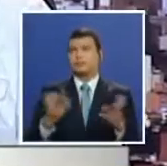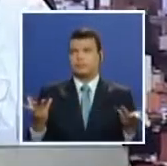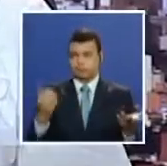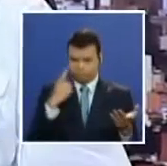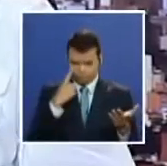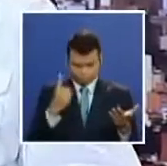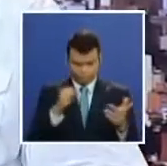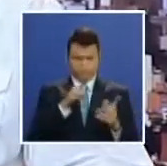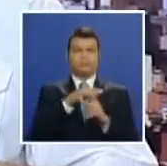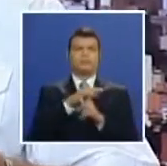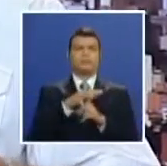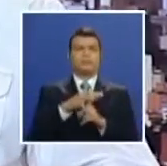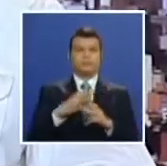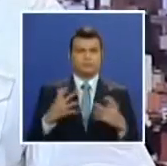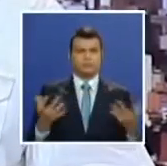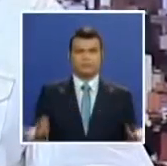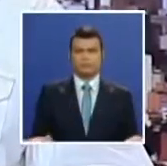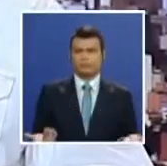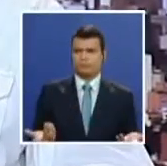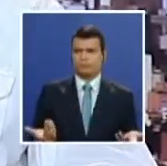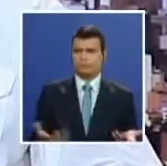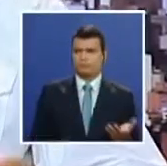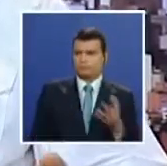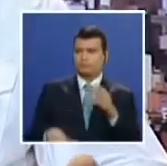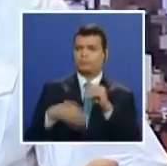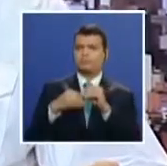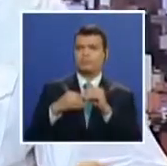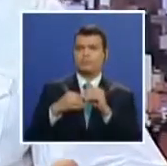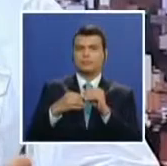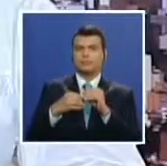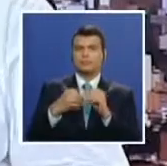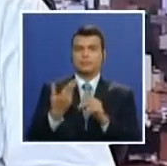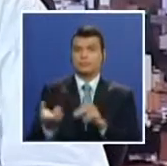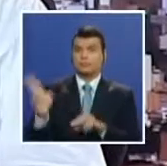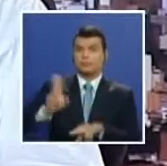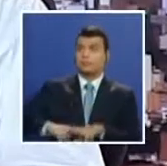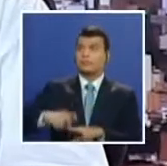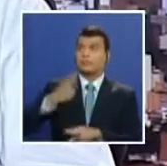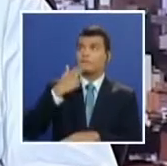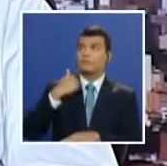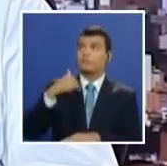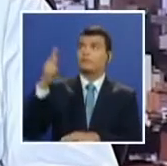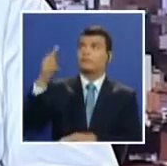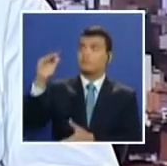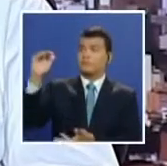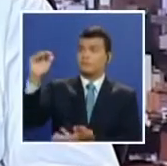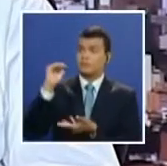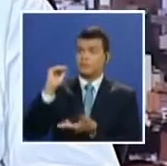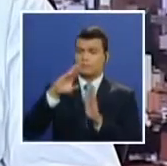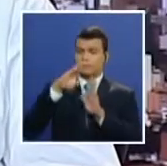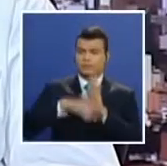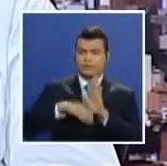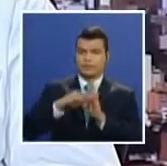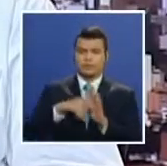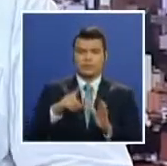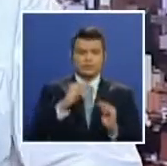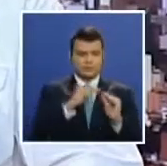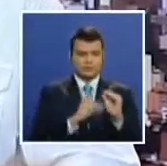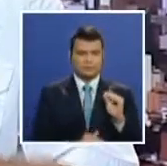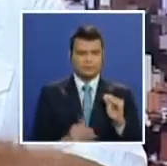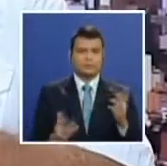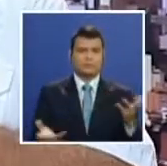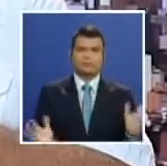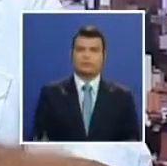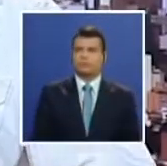yo a 3.000 pero si unido a eso nos meten azúcar para bajar el precio del azúcar la